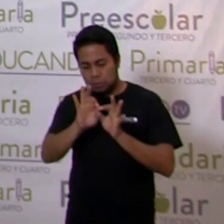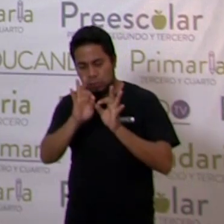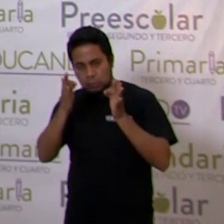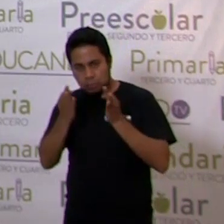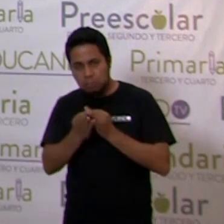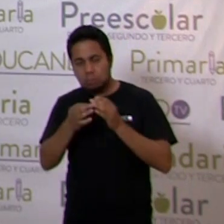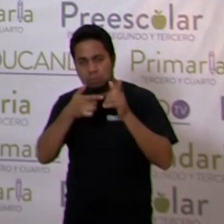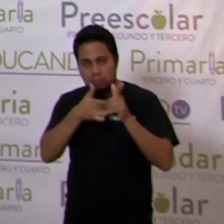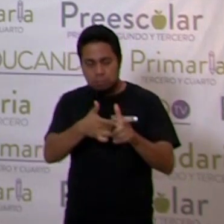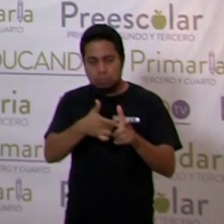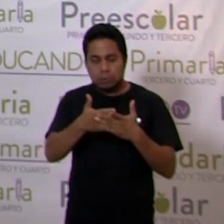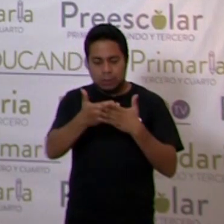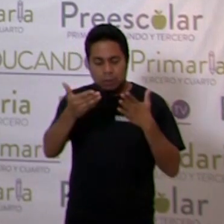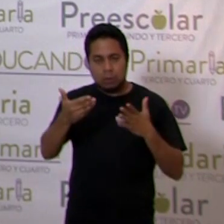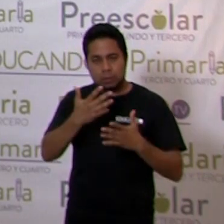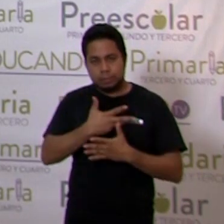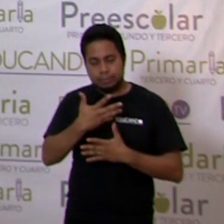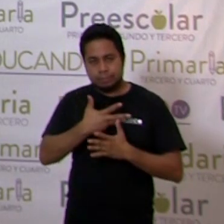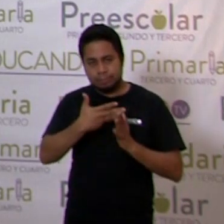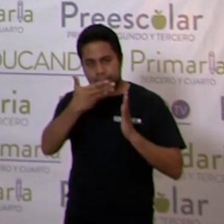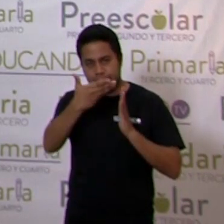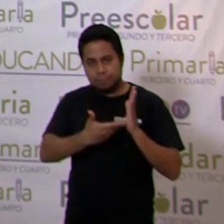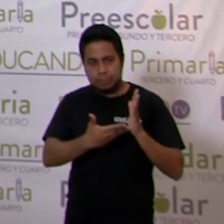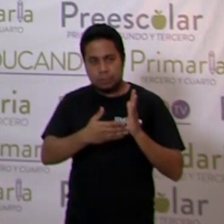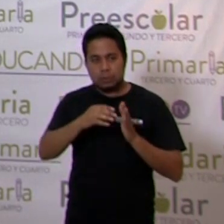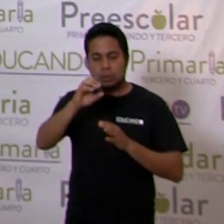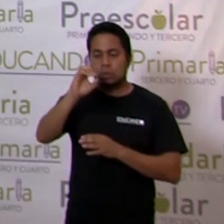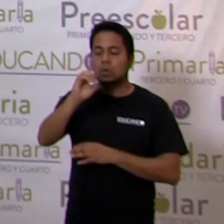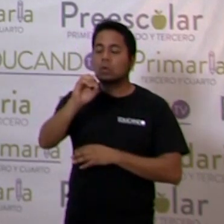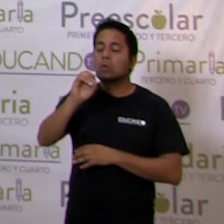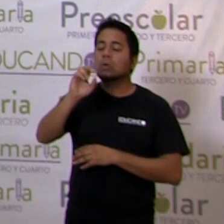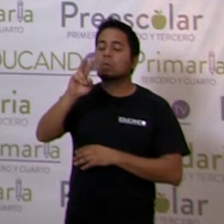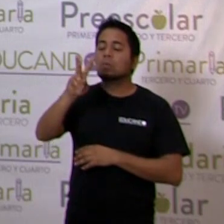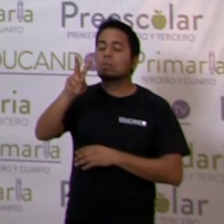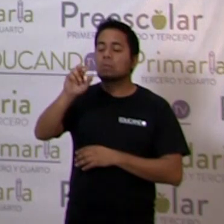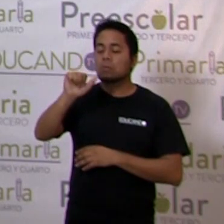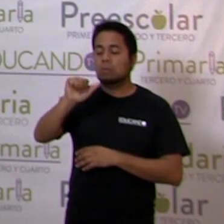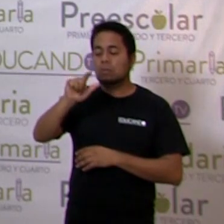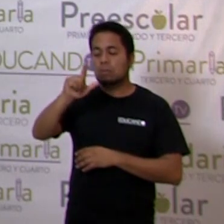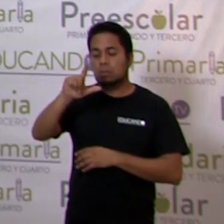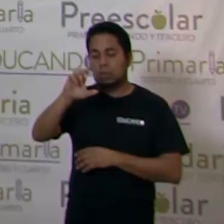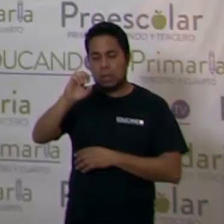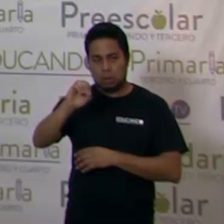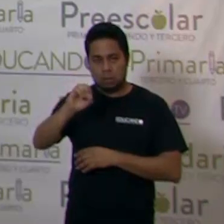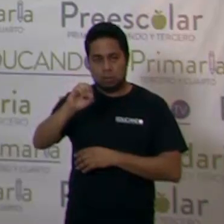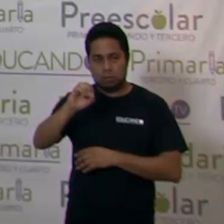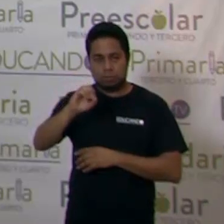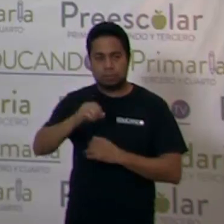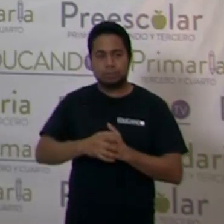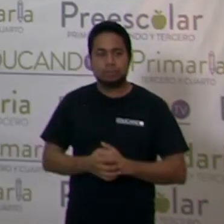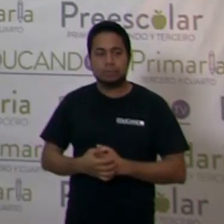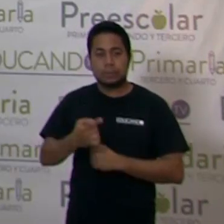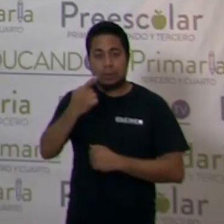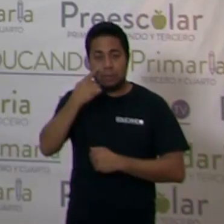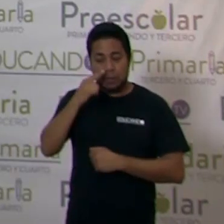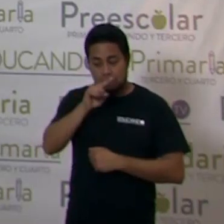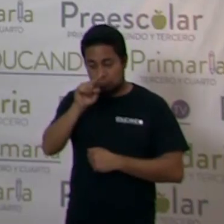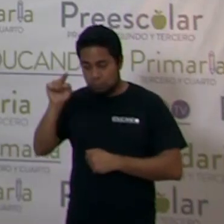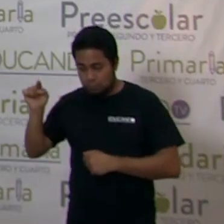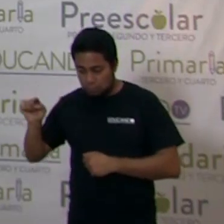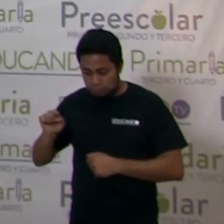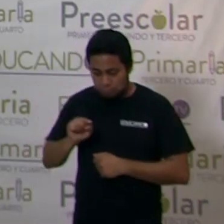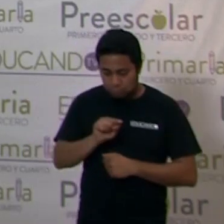Te presento al óvalo Este es un óvalo Fíjate muy bien